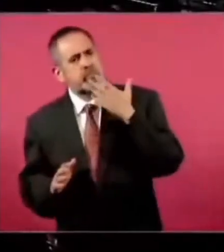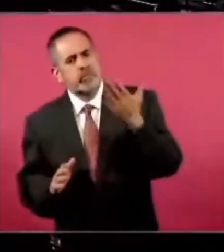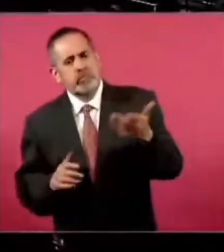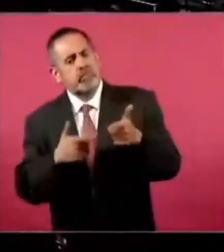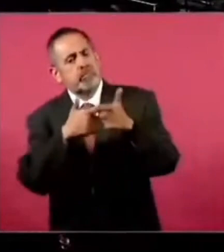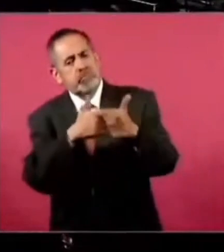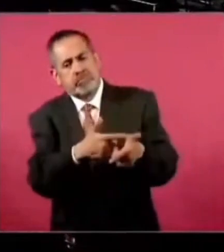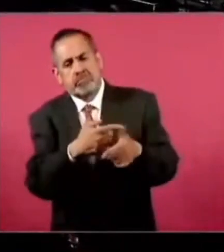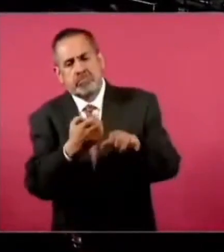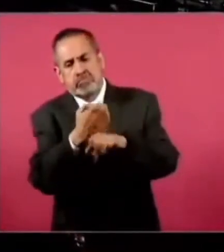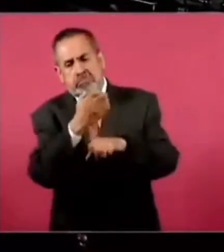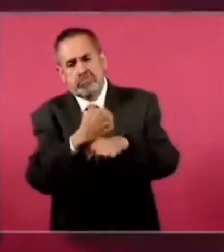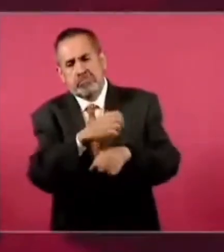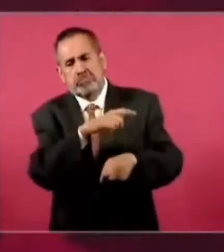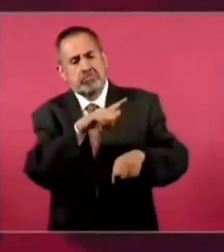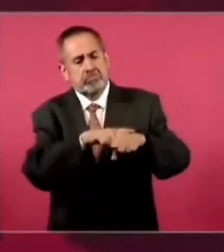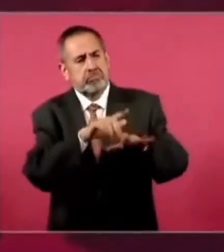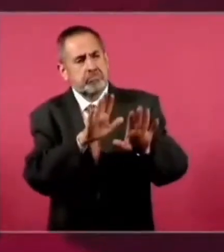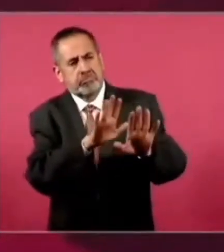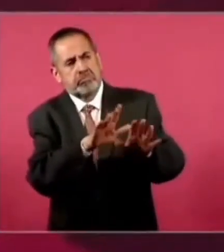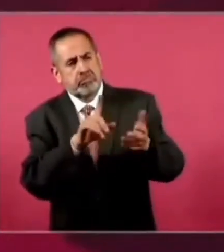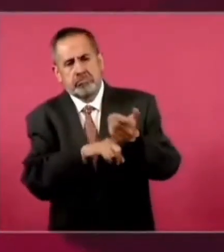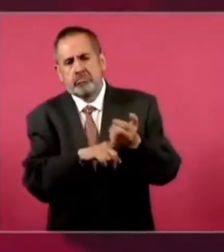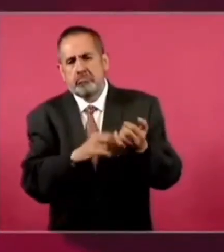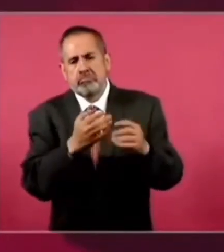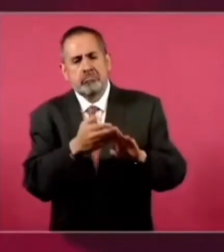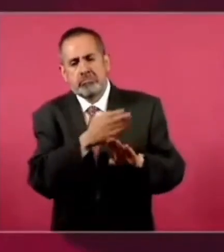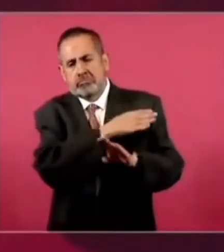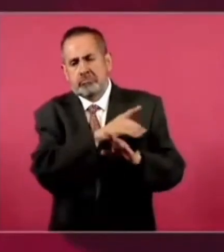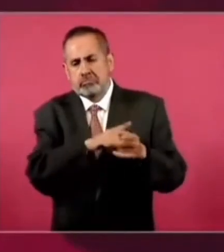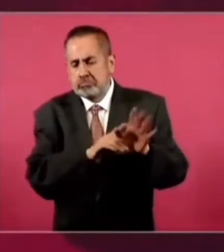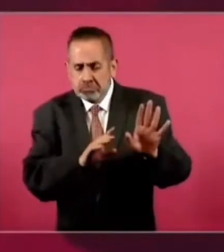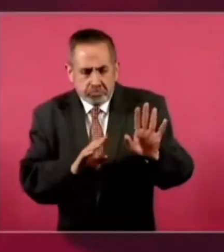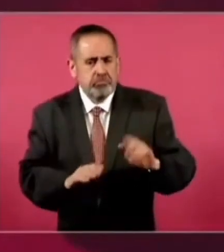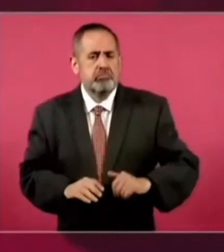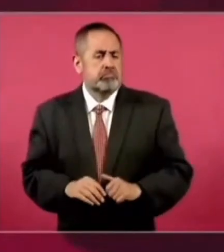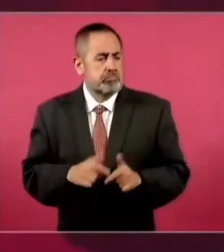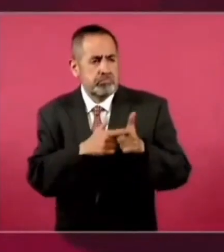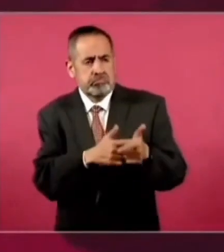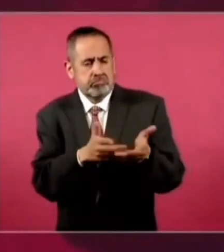el sistema anterior. Como esto es